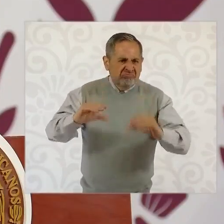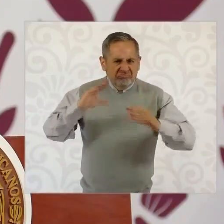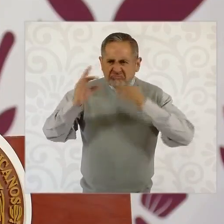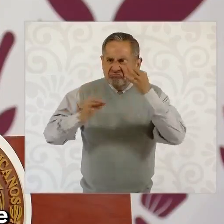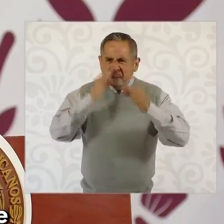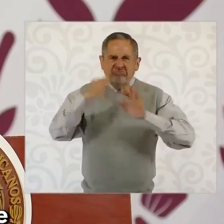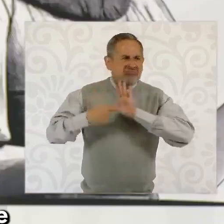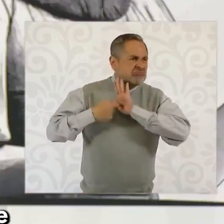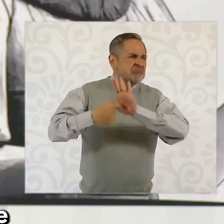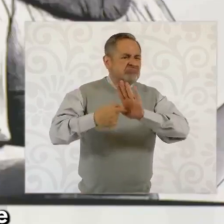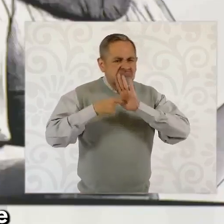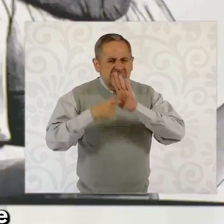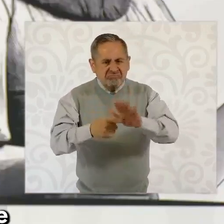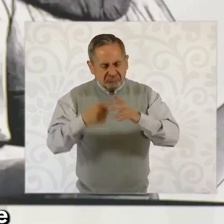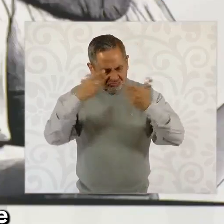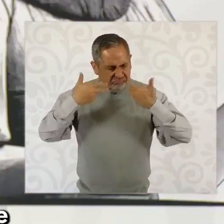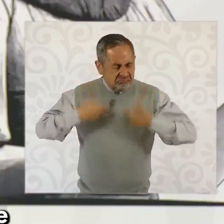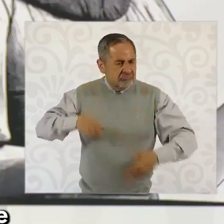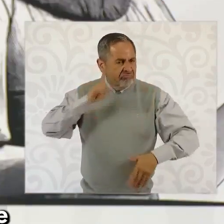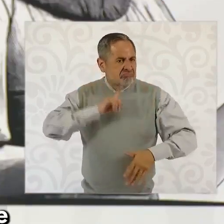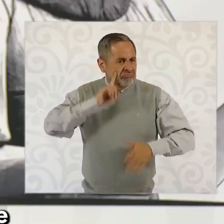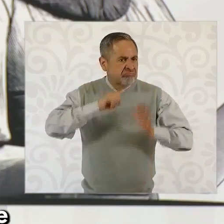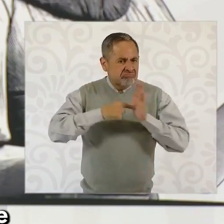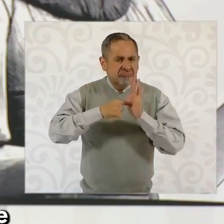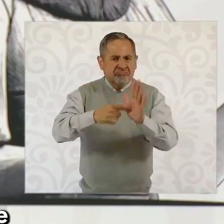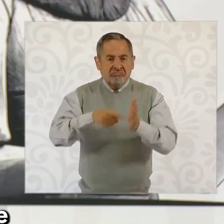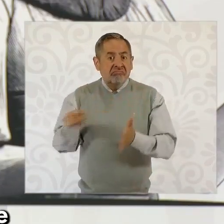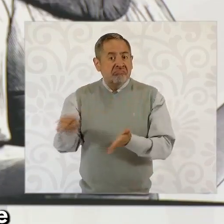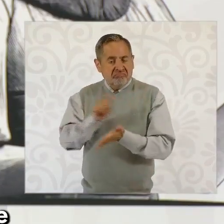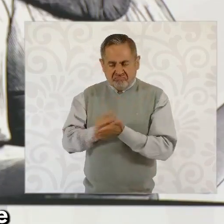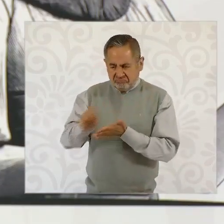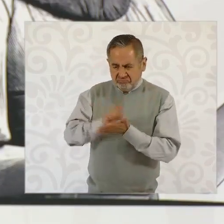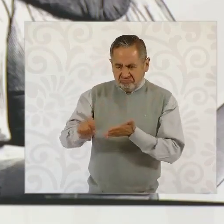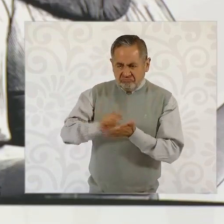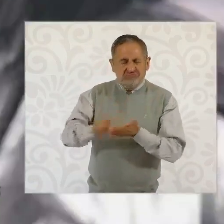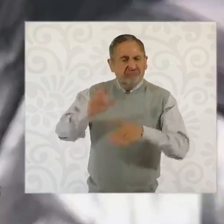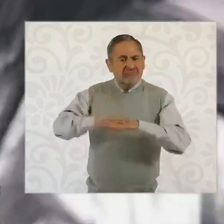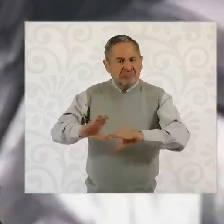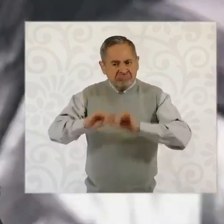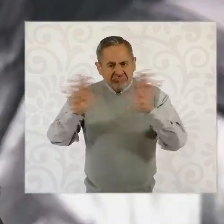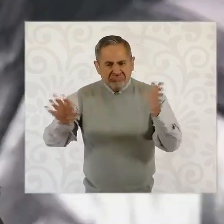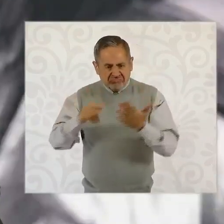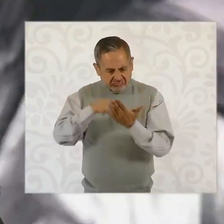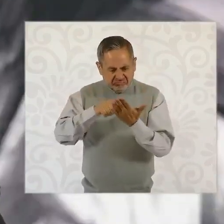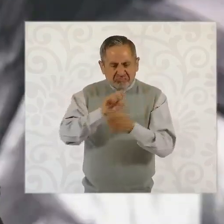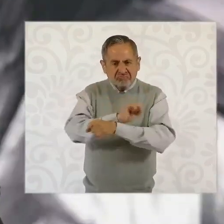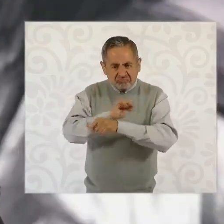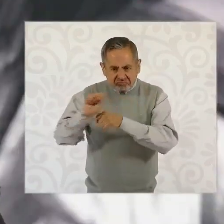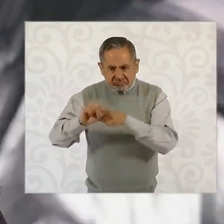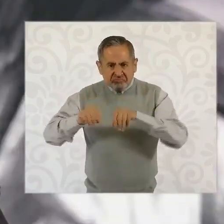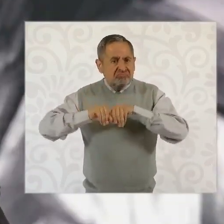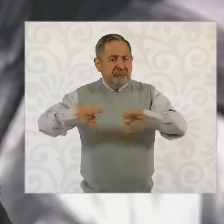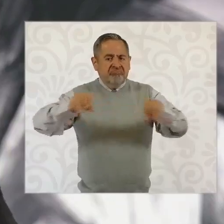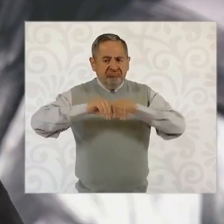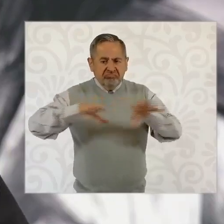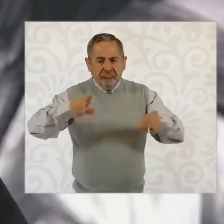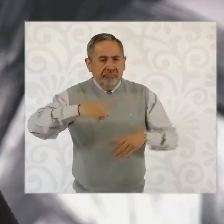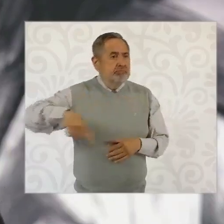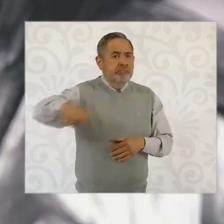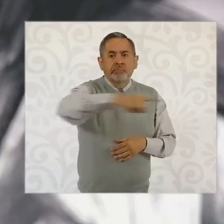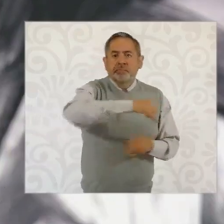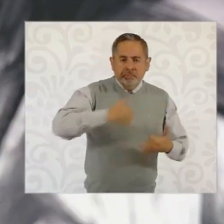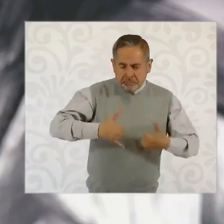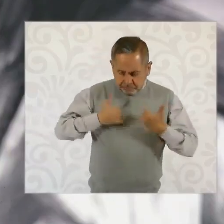hacerlo. Los guió para que sus escritos tuvieran un lenguaje claro, accesible y ameno que despertara el interés de los jóvenes en la